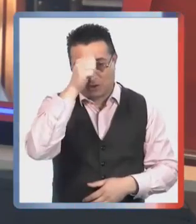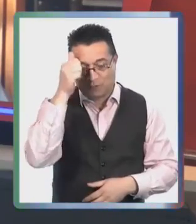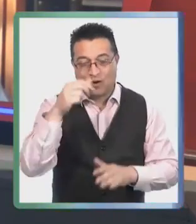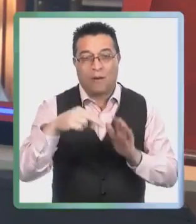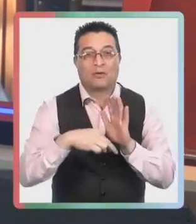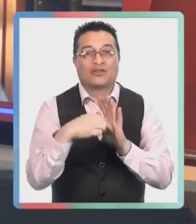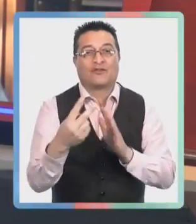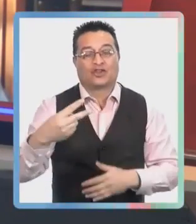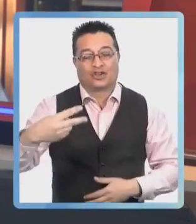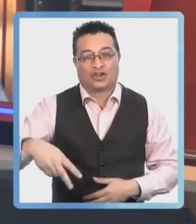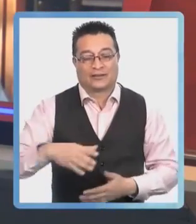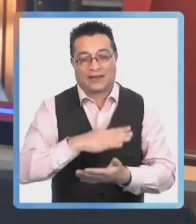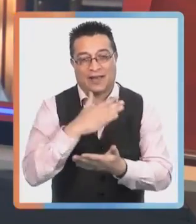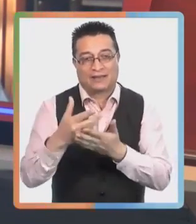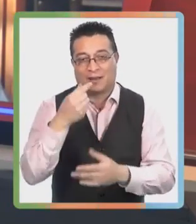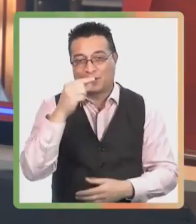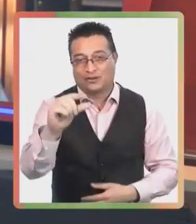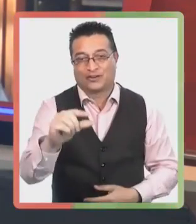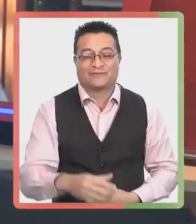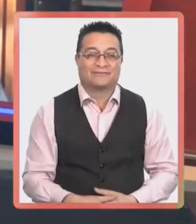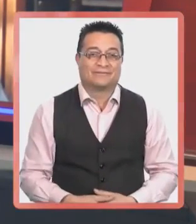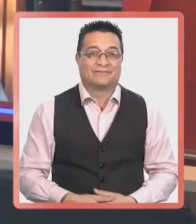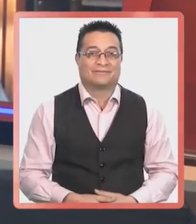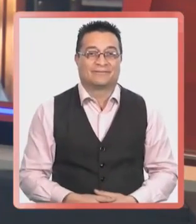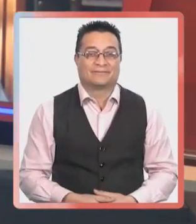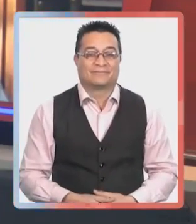entrevista del domingo de Portavoz Noticias. Hasta pronto.